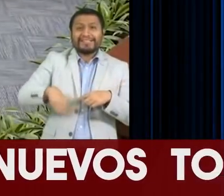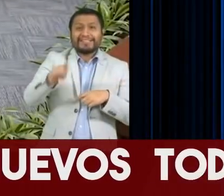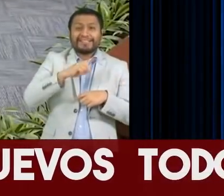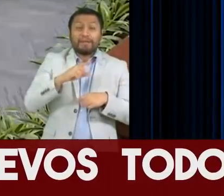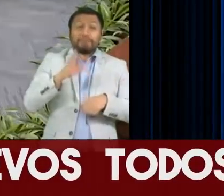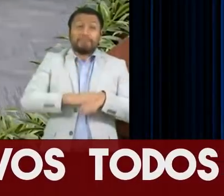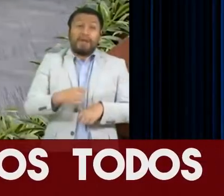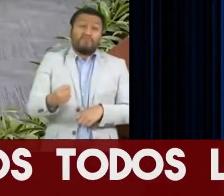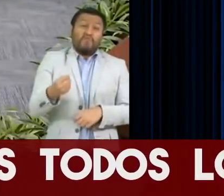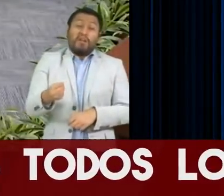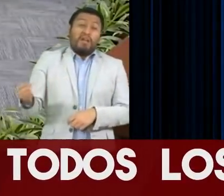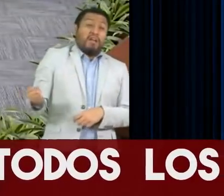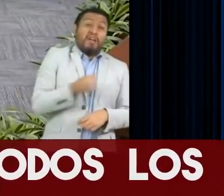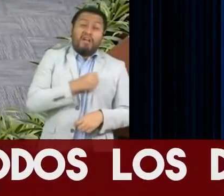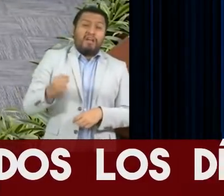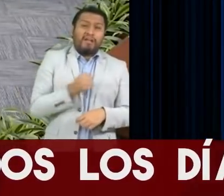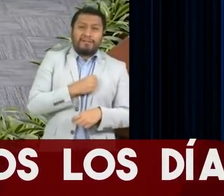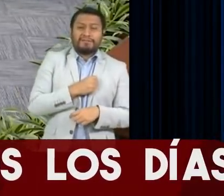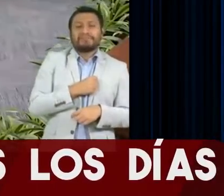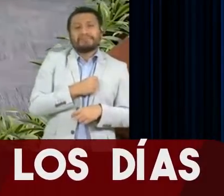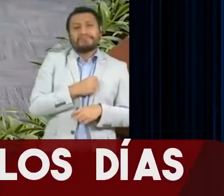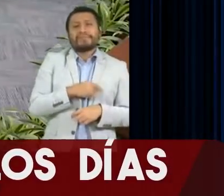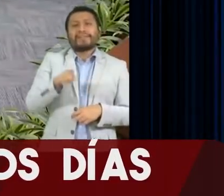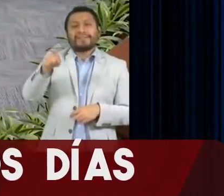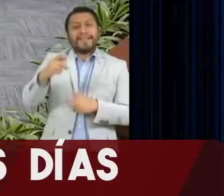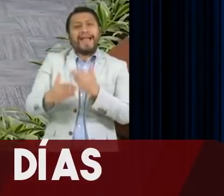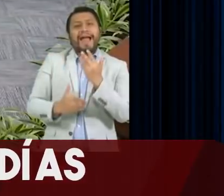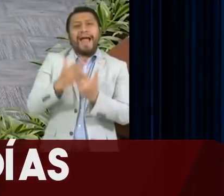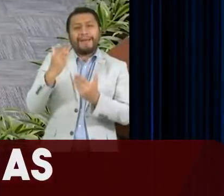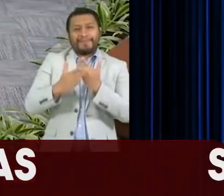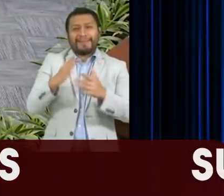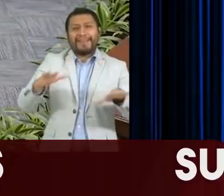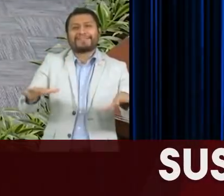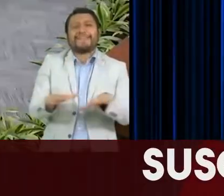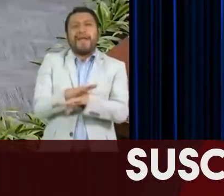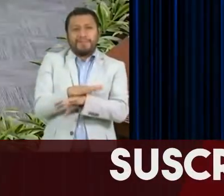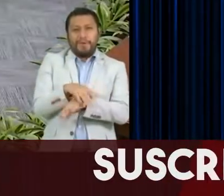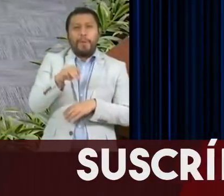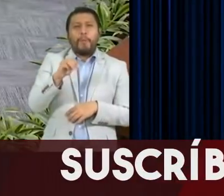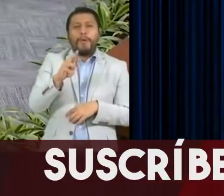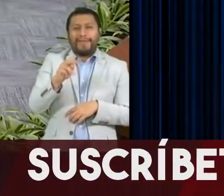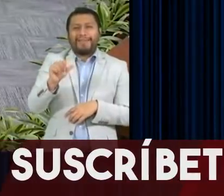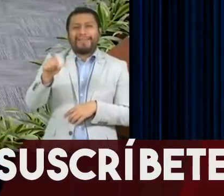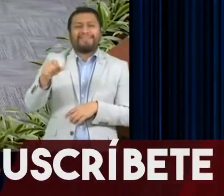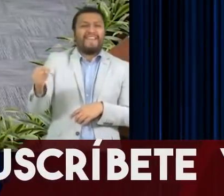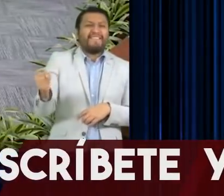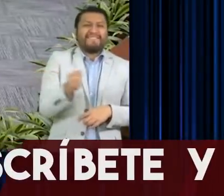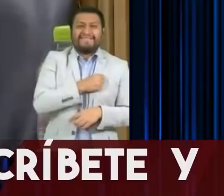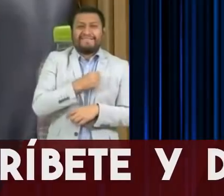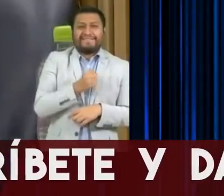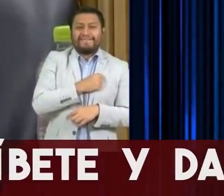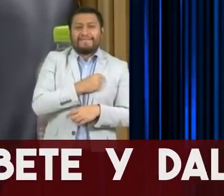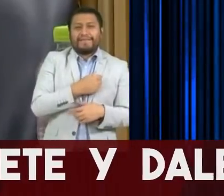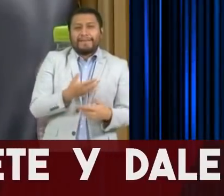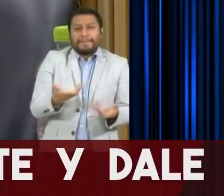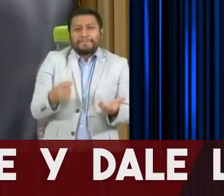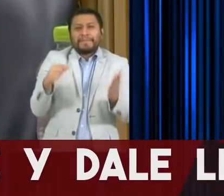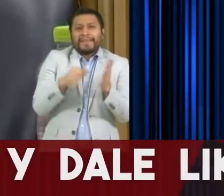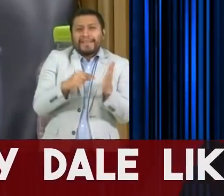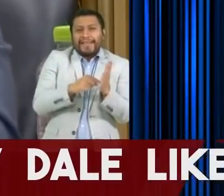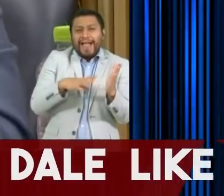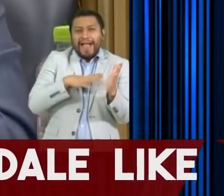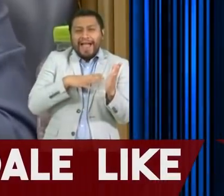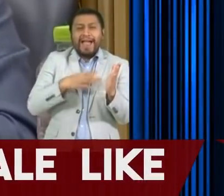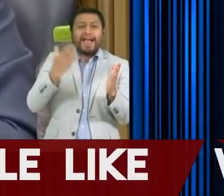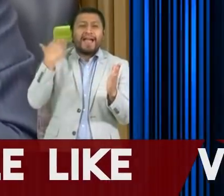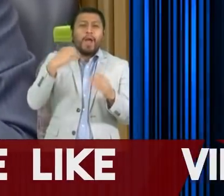diputado Yergo es un recién converso a Morena y a la oposición, porque aquí está un juicio que presentó en